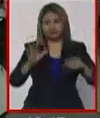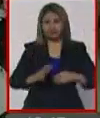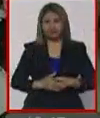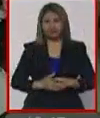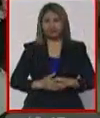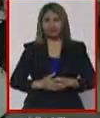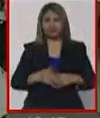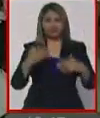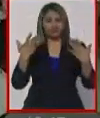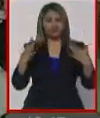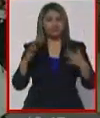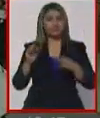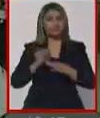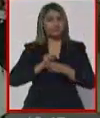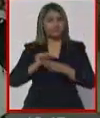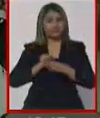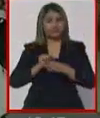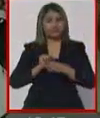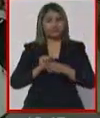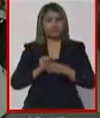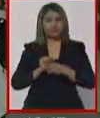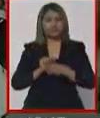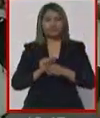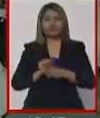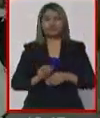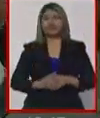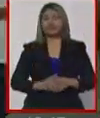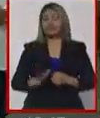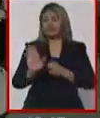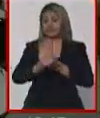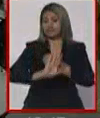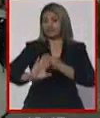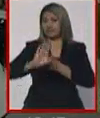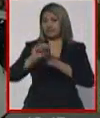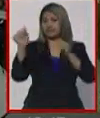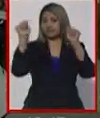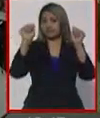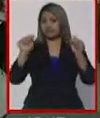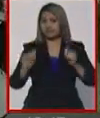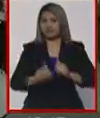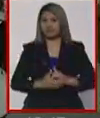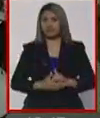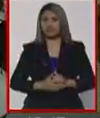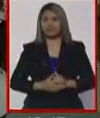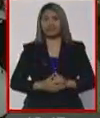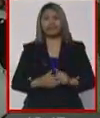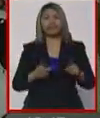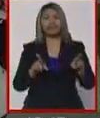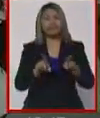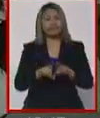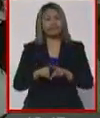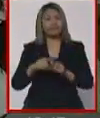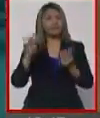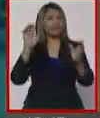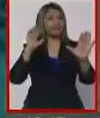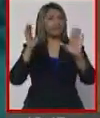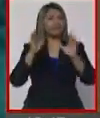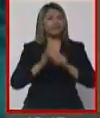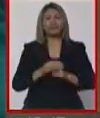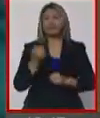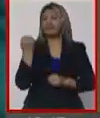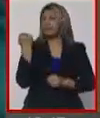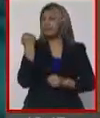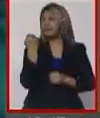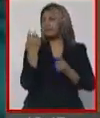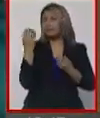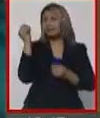que ellos han hecho un ejercicio en torno a defender el medio ambiente, y que obviamente nos parece y nos resulta muy